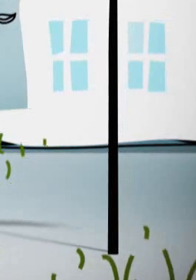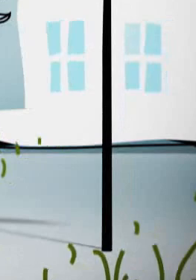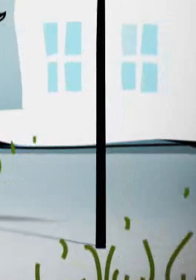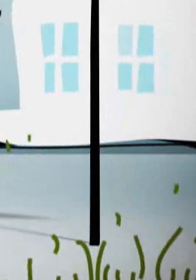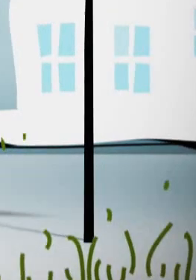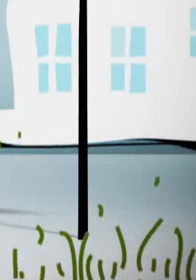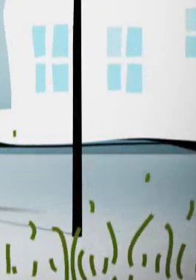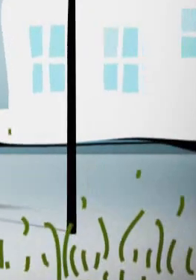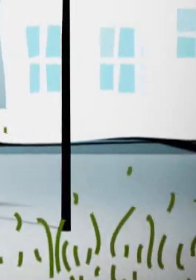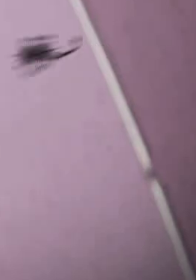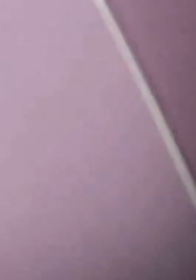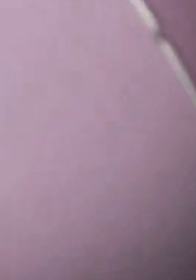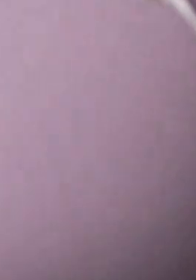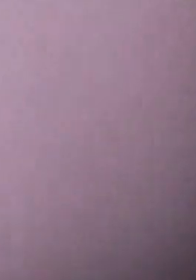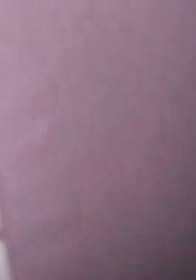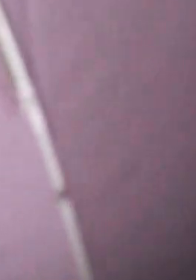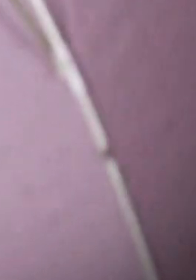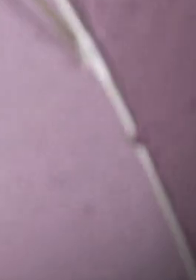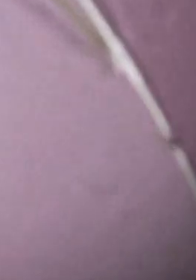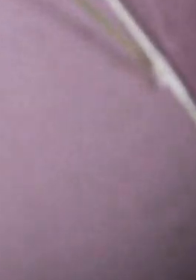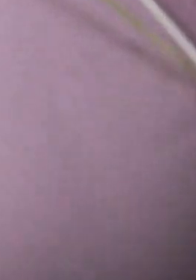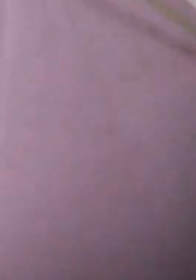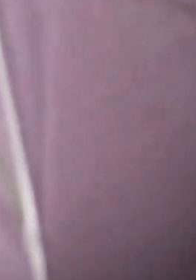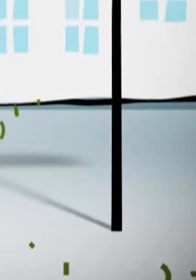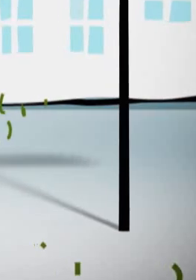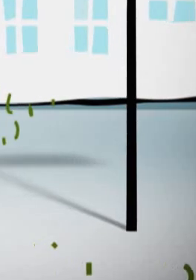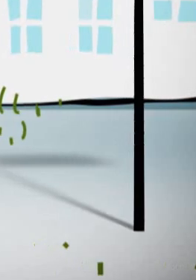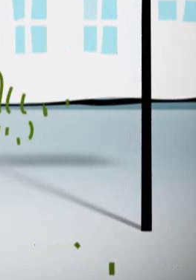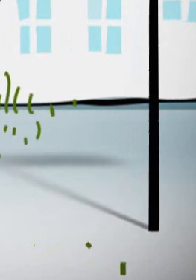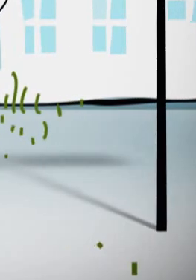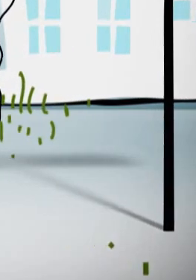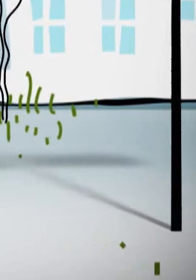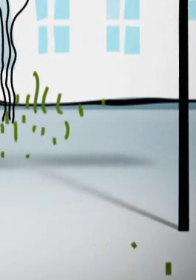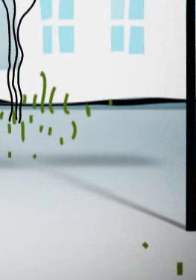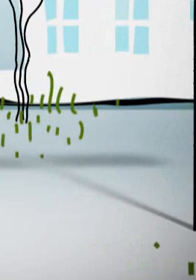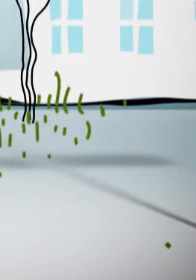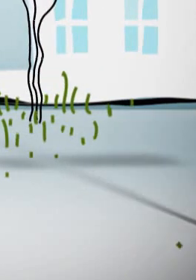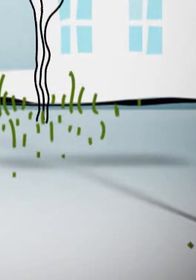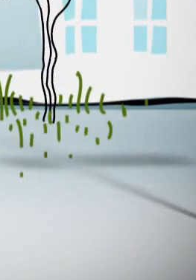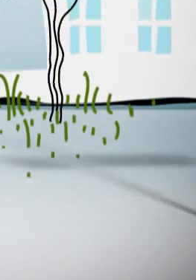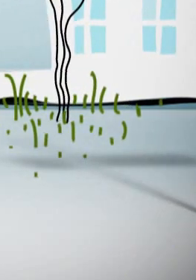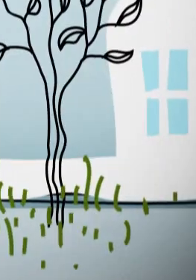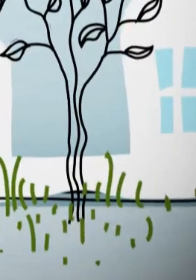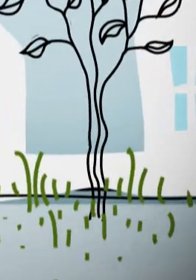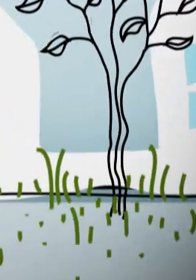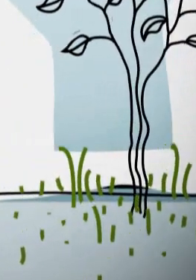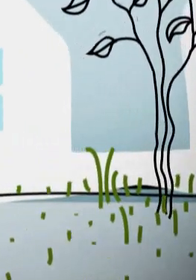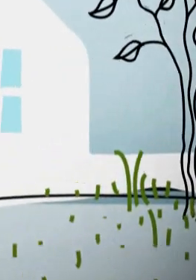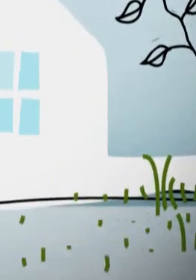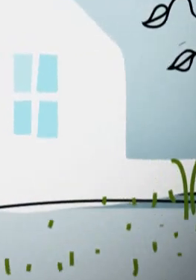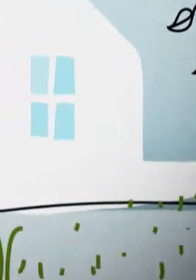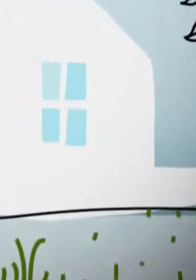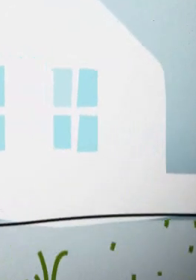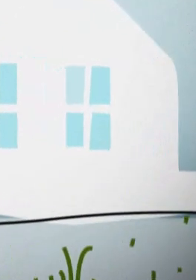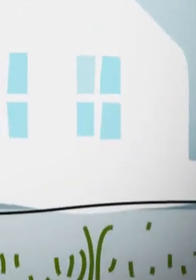cerebro y a mí me pareció algo muy difícil de entender. Pero de pronto, cuando él me lo